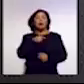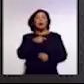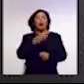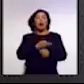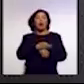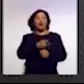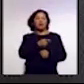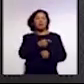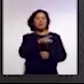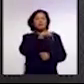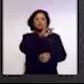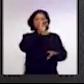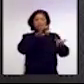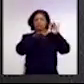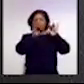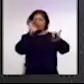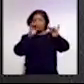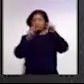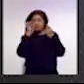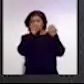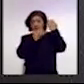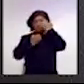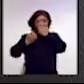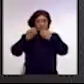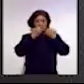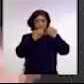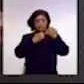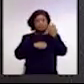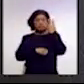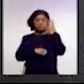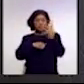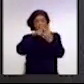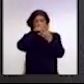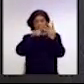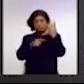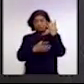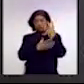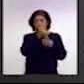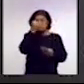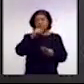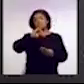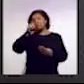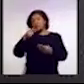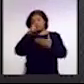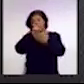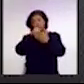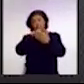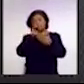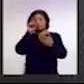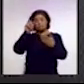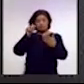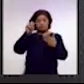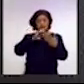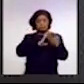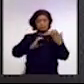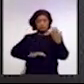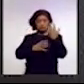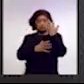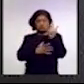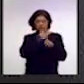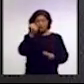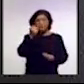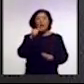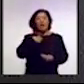gracias al sistema estatal de becas con sus cuatro componentes más este componente que es las becas a china hemos podido identificar